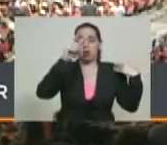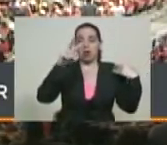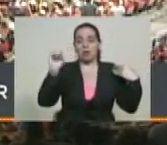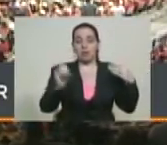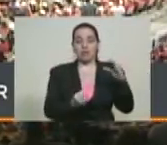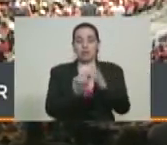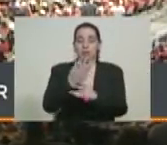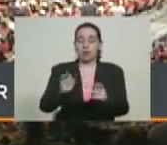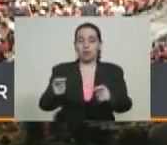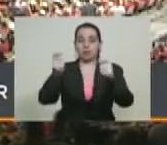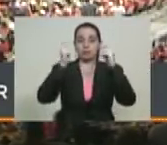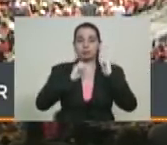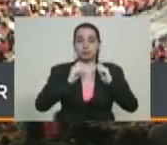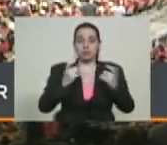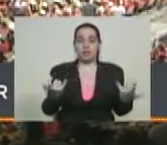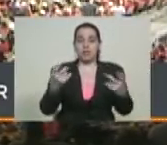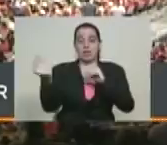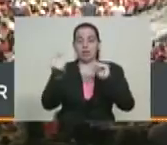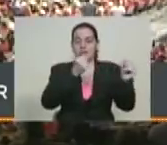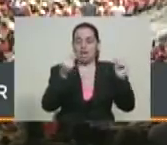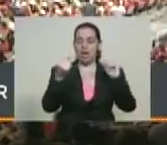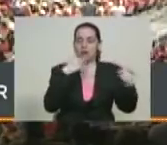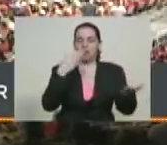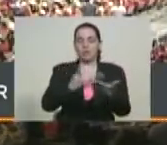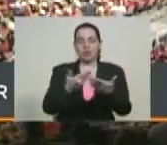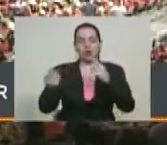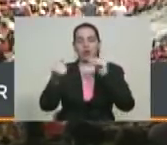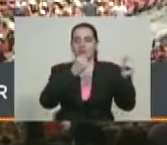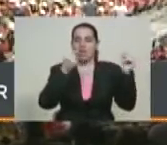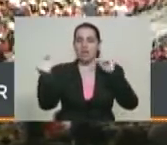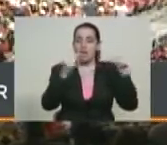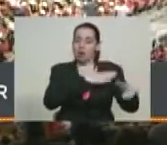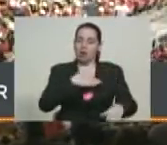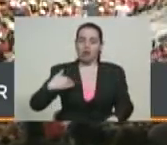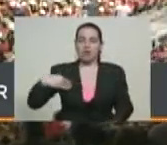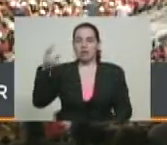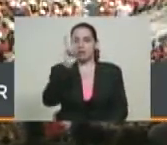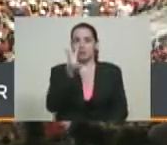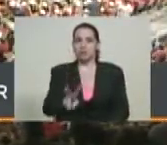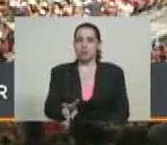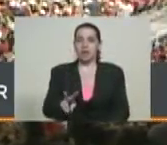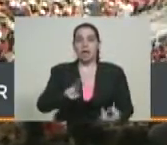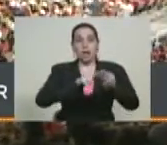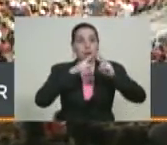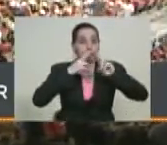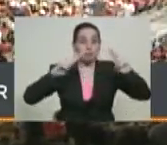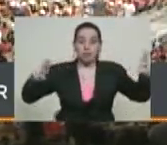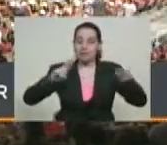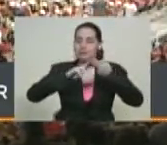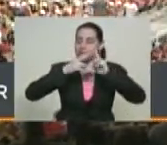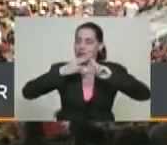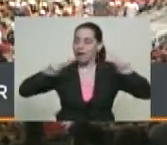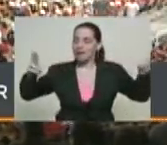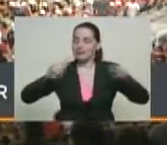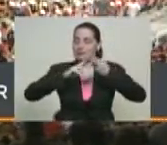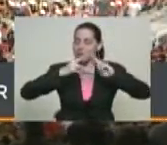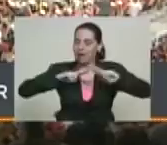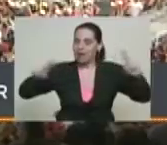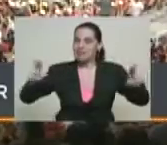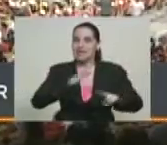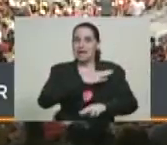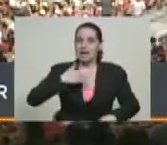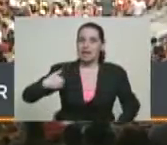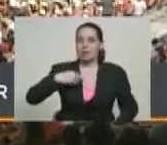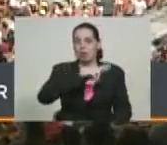mayo. Diálogo, diálogo, diálogo es lo que quiere Venezuela. Paz, paz y más paz es lo que queremos.